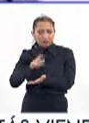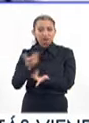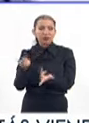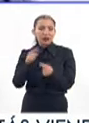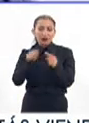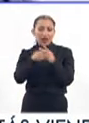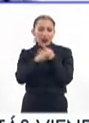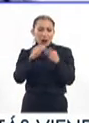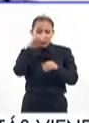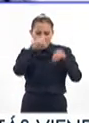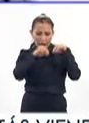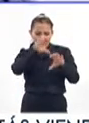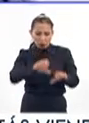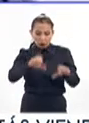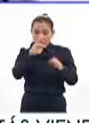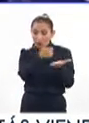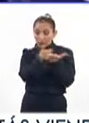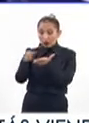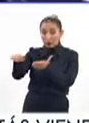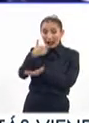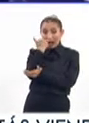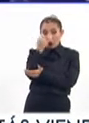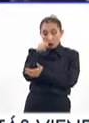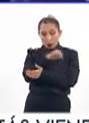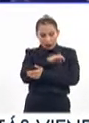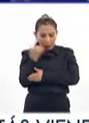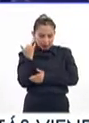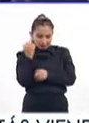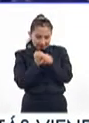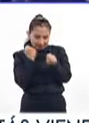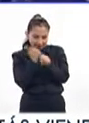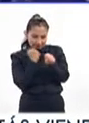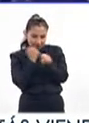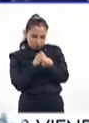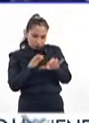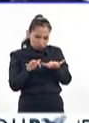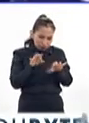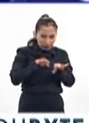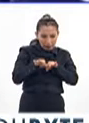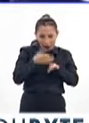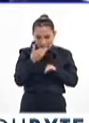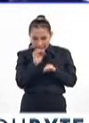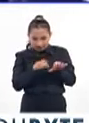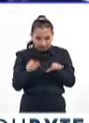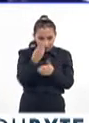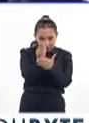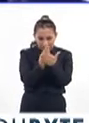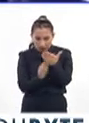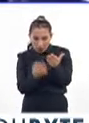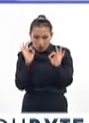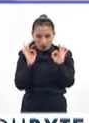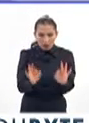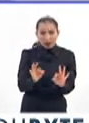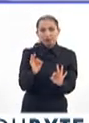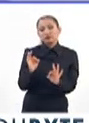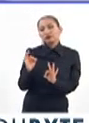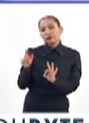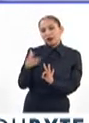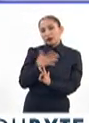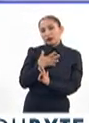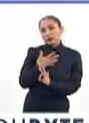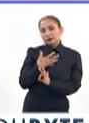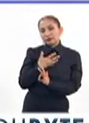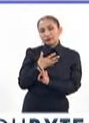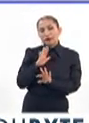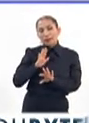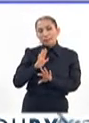Bueno, todo este material es para que los alumnos podamos trabajar de mejor manera, de una manera óptima y